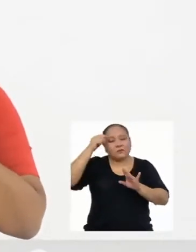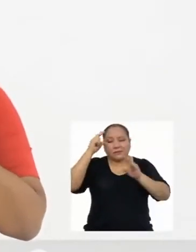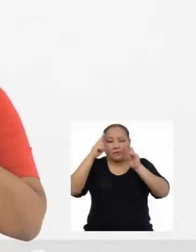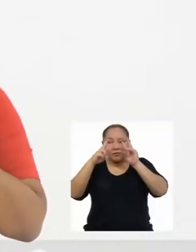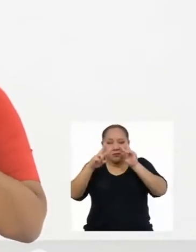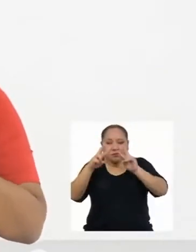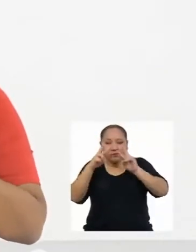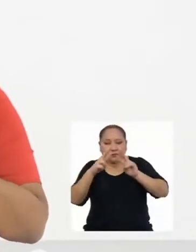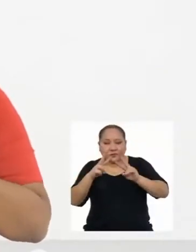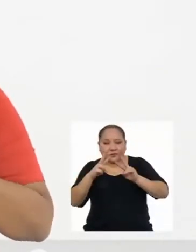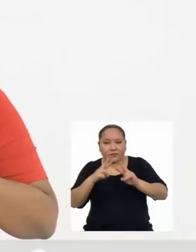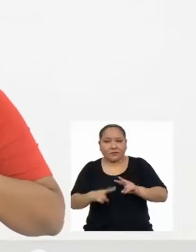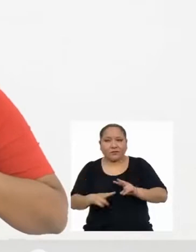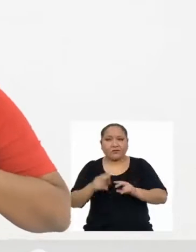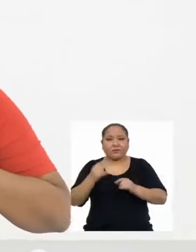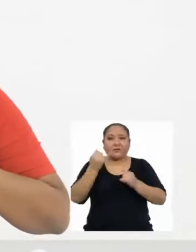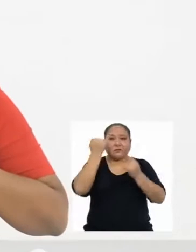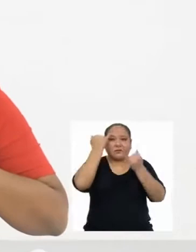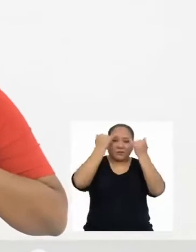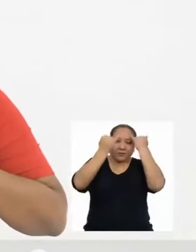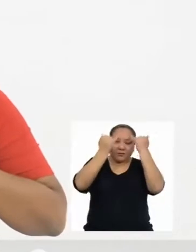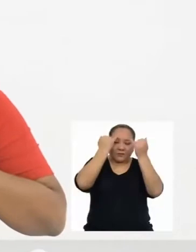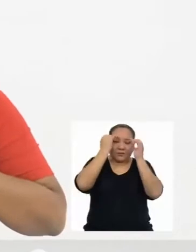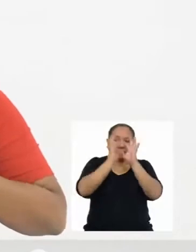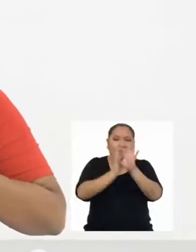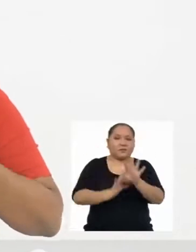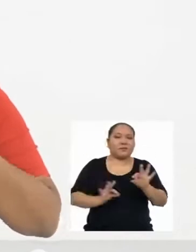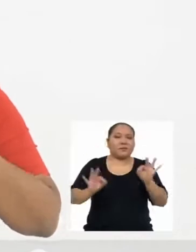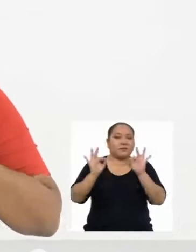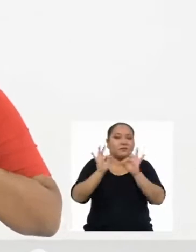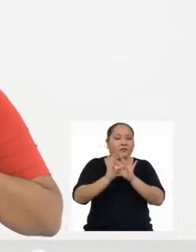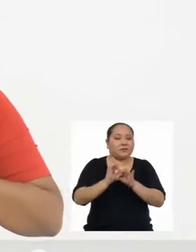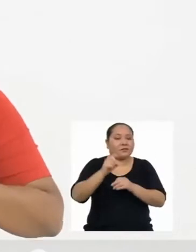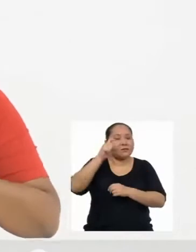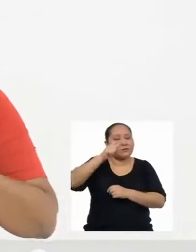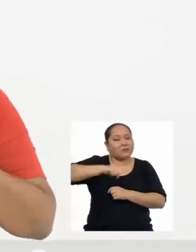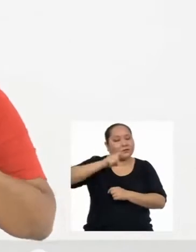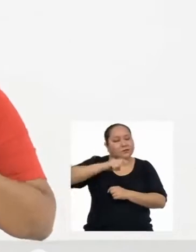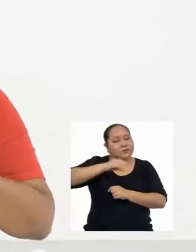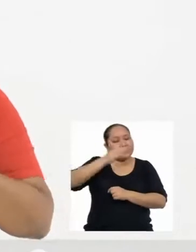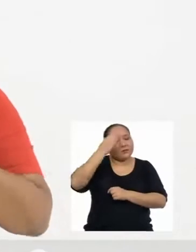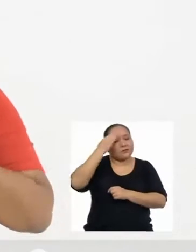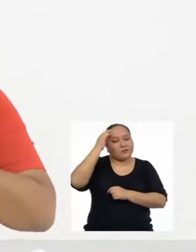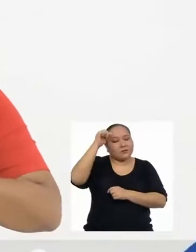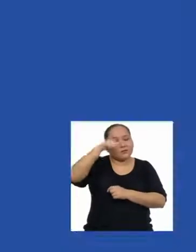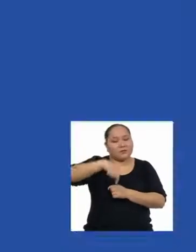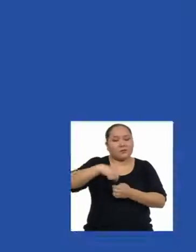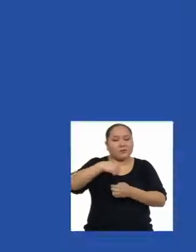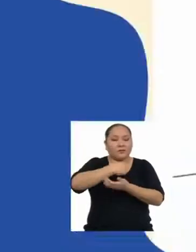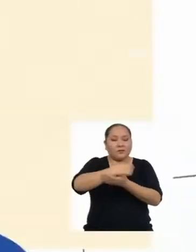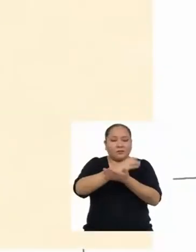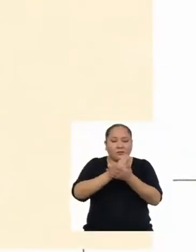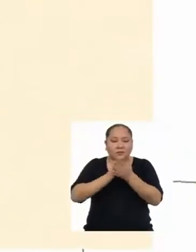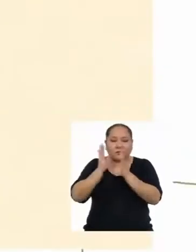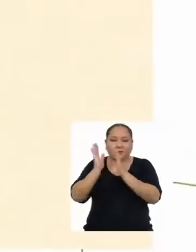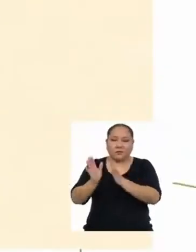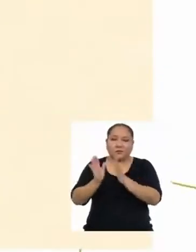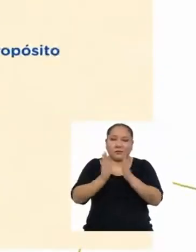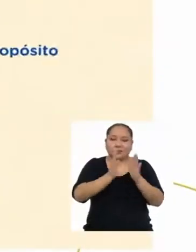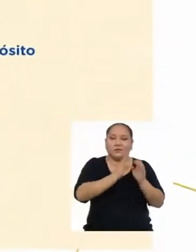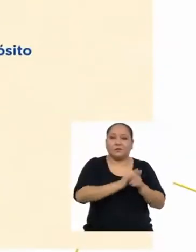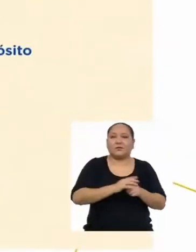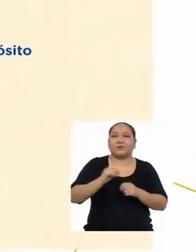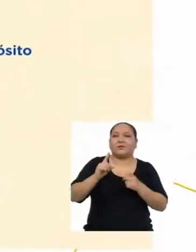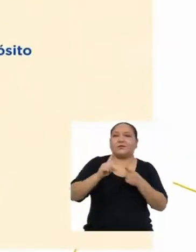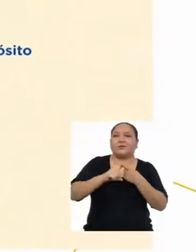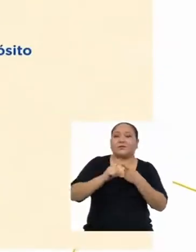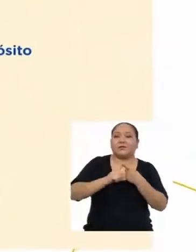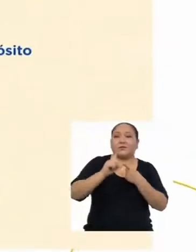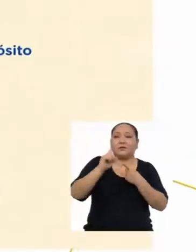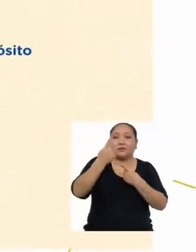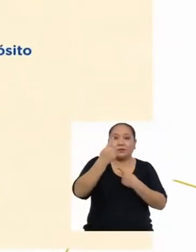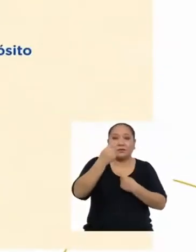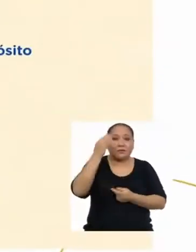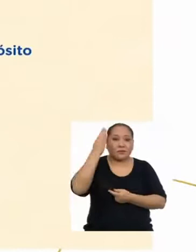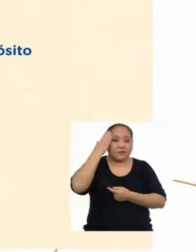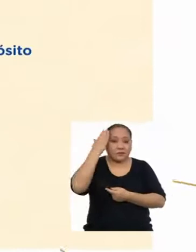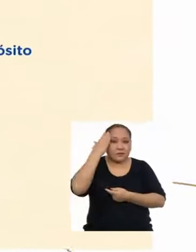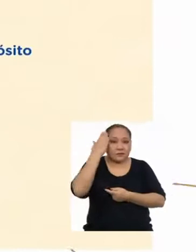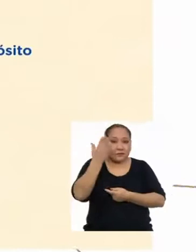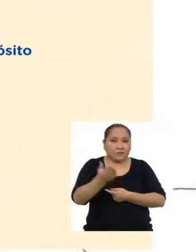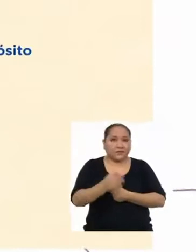criterios indispensables que debemos tener en cuenta en la etapa de planificación. Primero, ten en cuenta